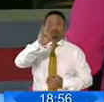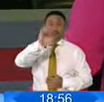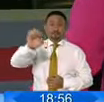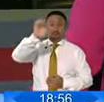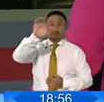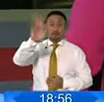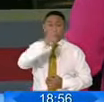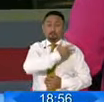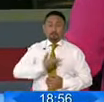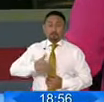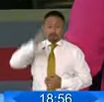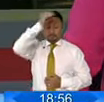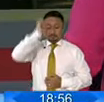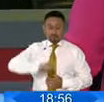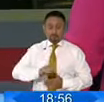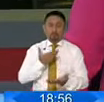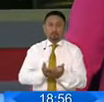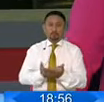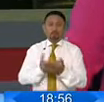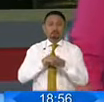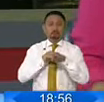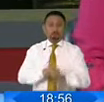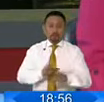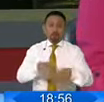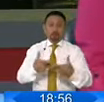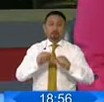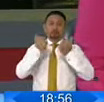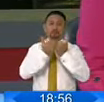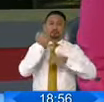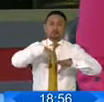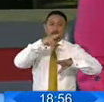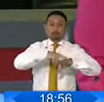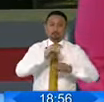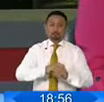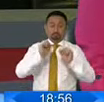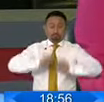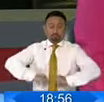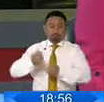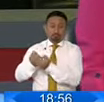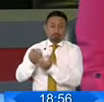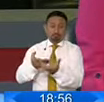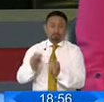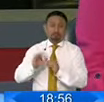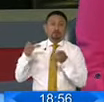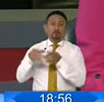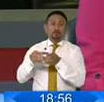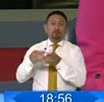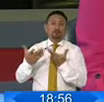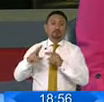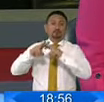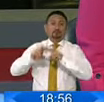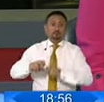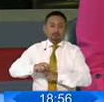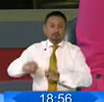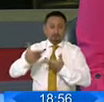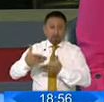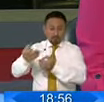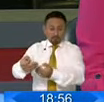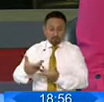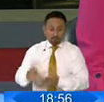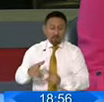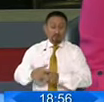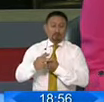vicepresidente Jorge Glass deberá presentar sus pruebas de descargo ante la Asamblea Nacional. Así lo dio a conocer la Comisión de Fiscalización que abocó conocimiento